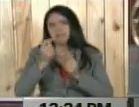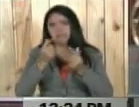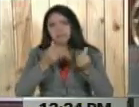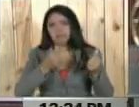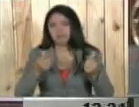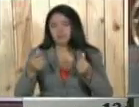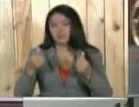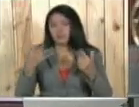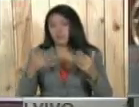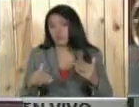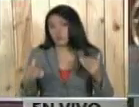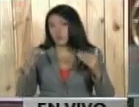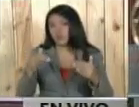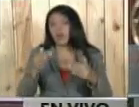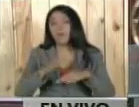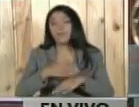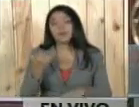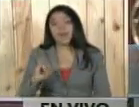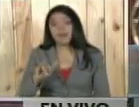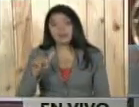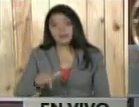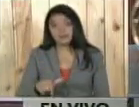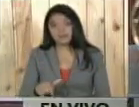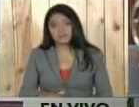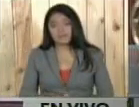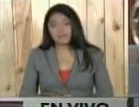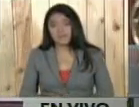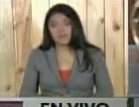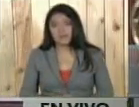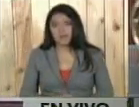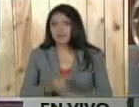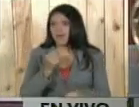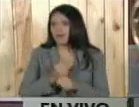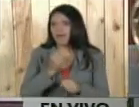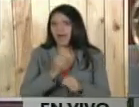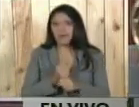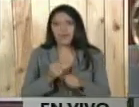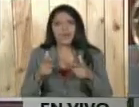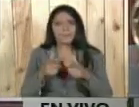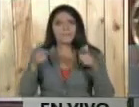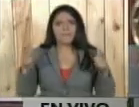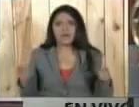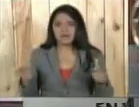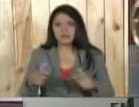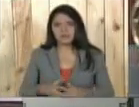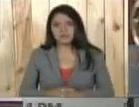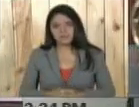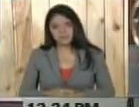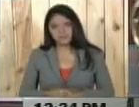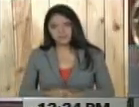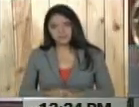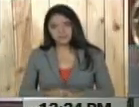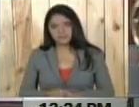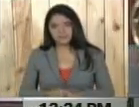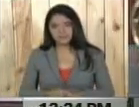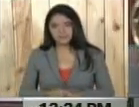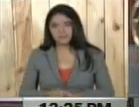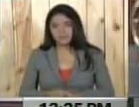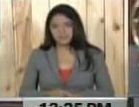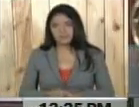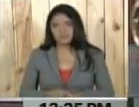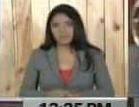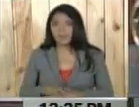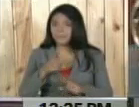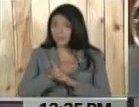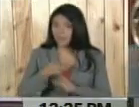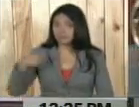interno, muy alto, porque tenemos un nivel de empleo muy alto, más alto de la media, y niveles de ingresos también